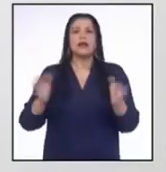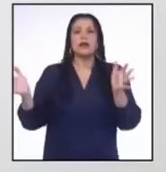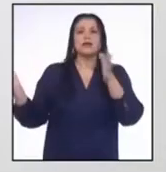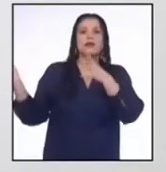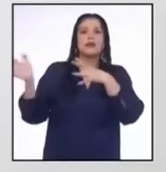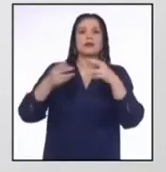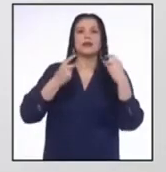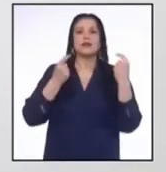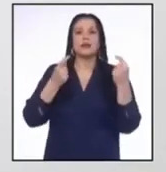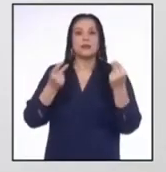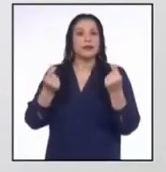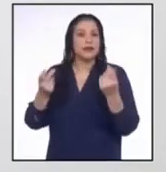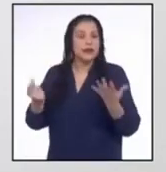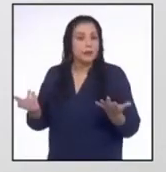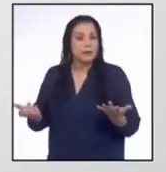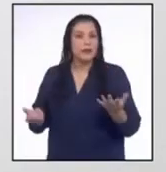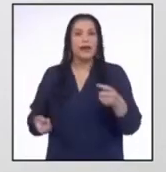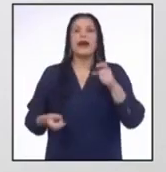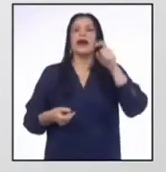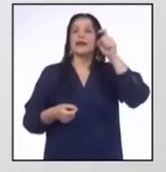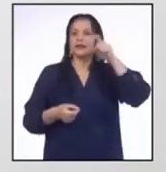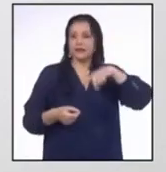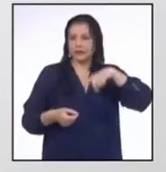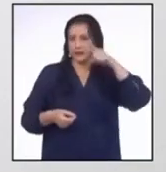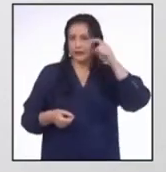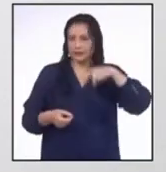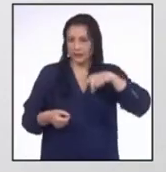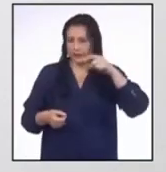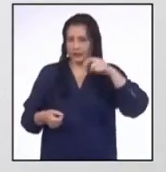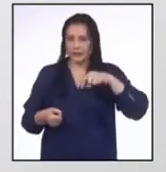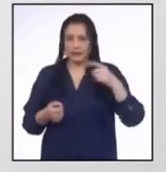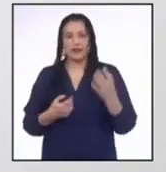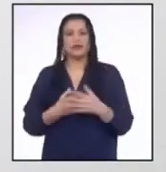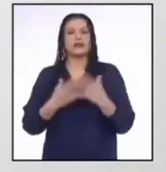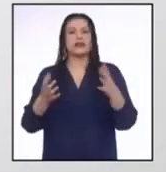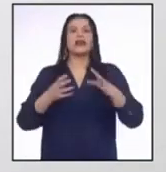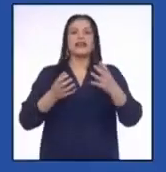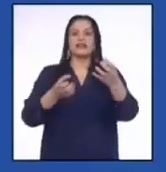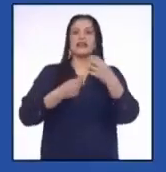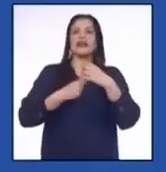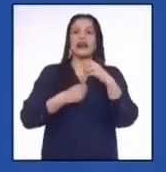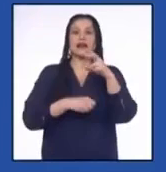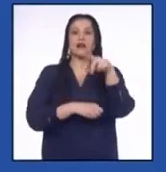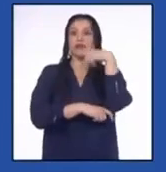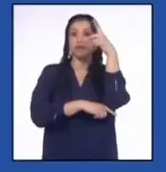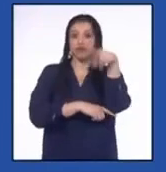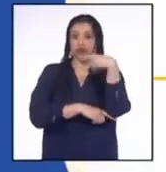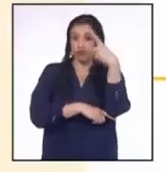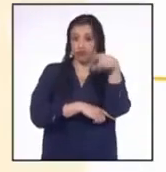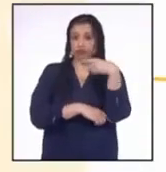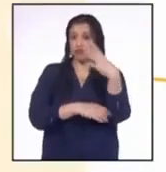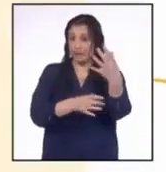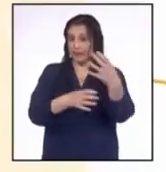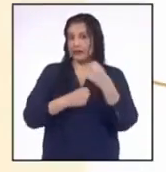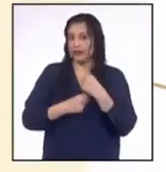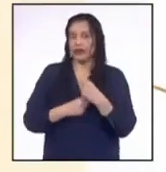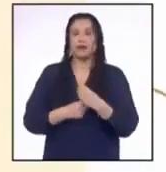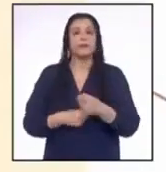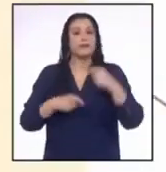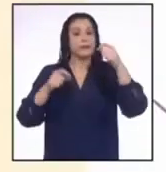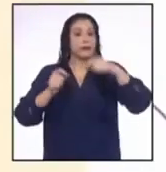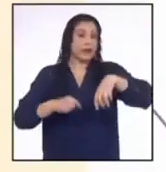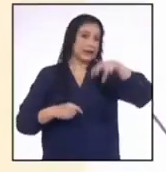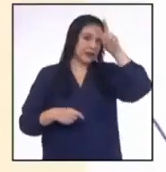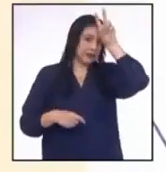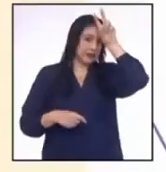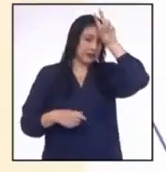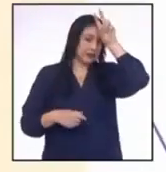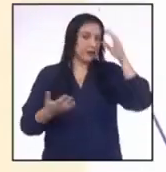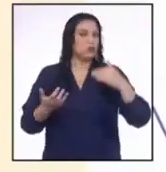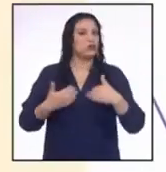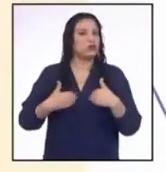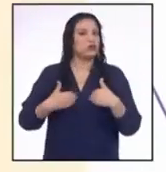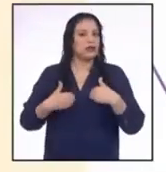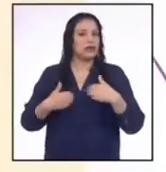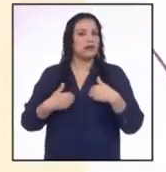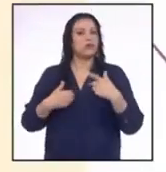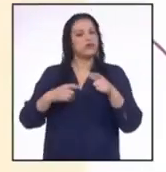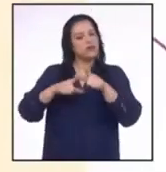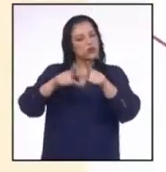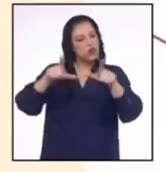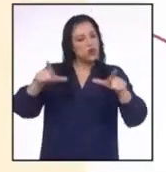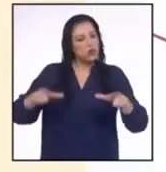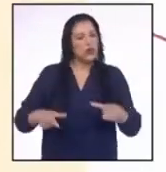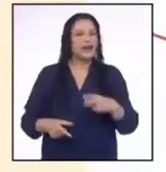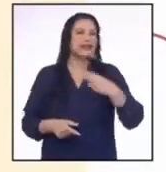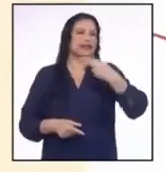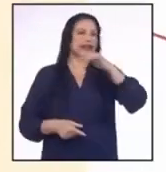rápido? En ese caso es necesario sacar los aerogeneradores. En nuestro país tenemos las siguientes